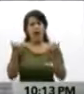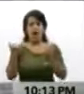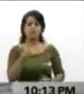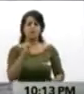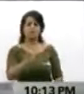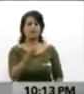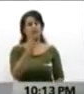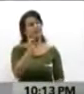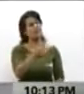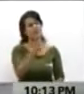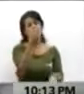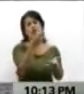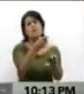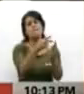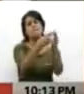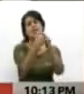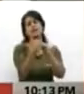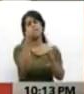ante el Fondo Monetario Internacional.